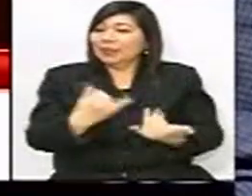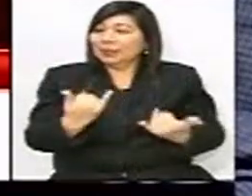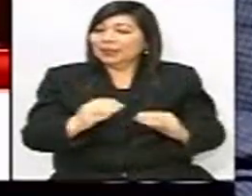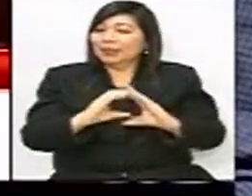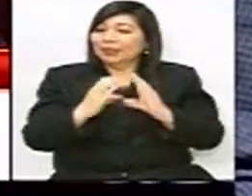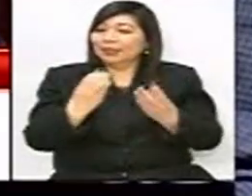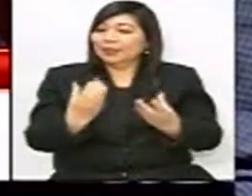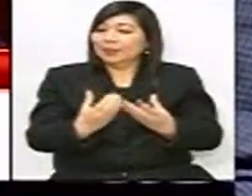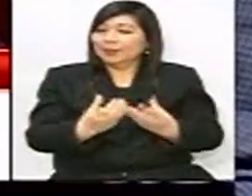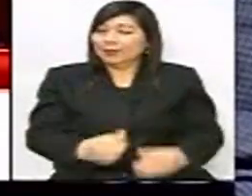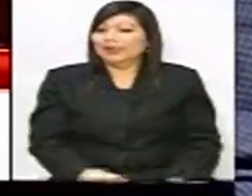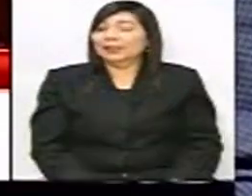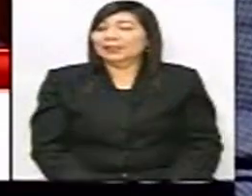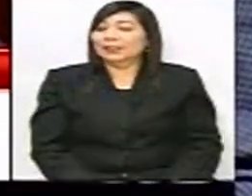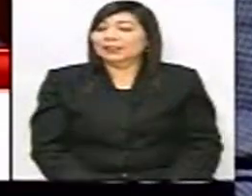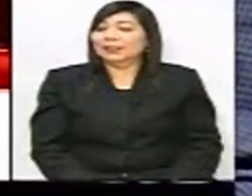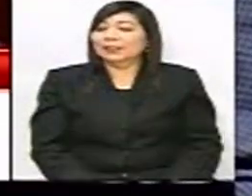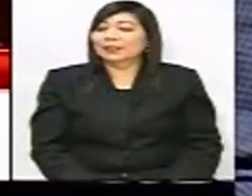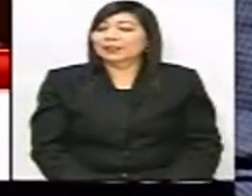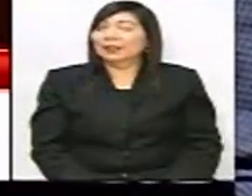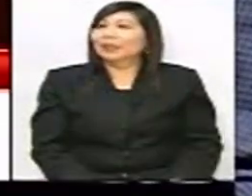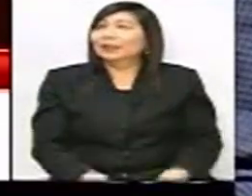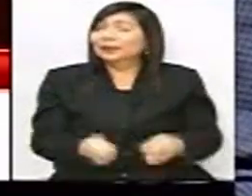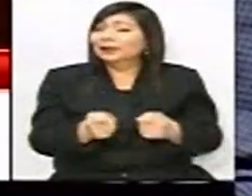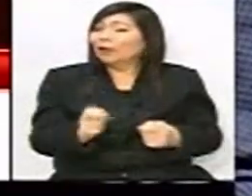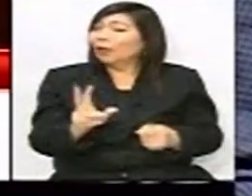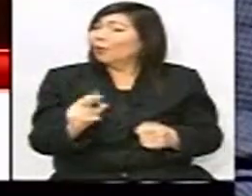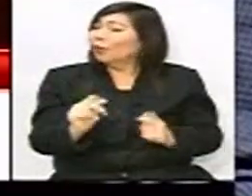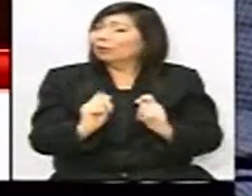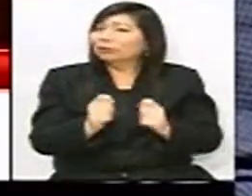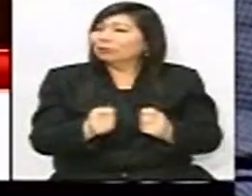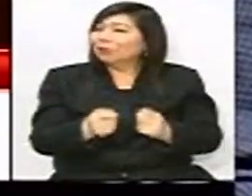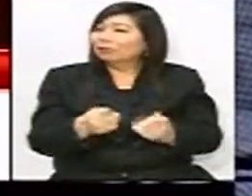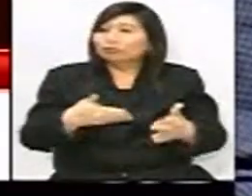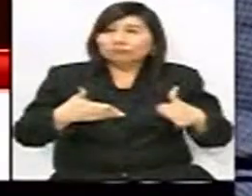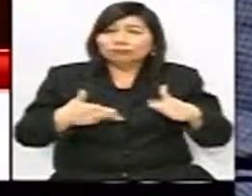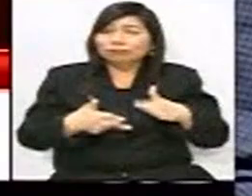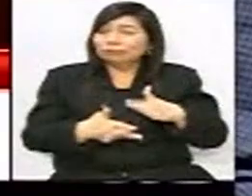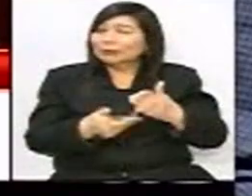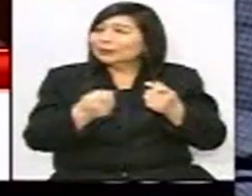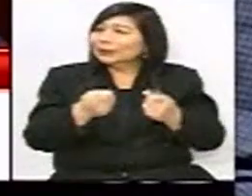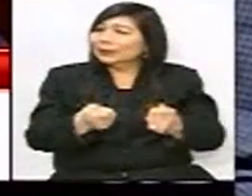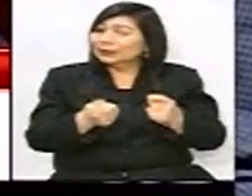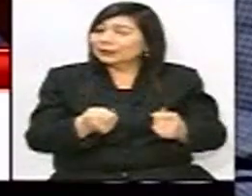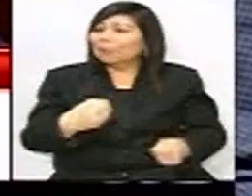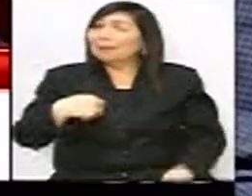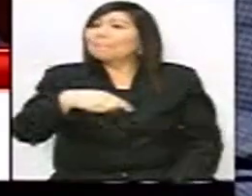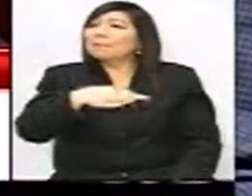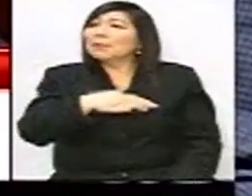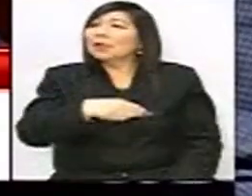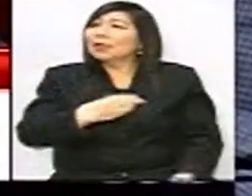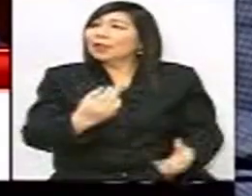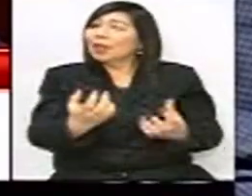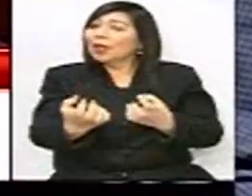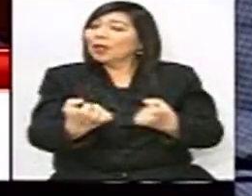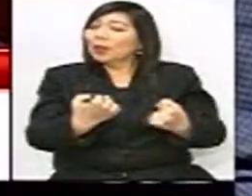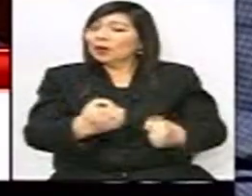este Congreso de la República exigiendo que no se entreguen los peajes, exigiendo al Ministerio de